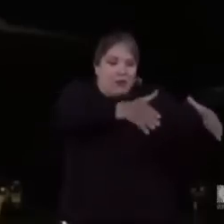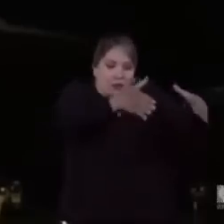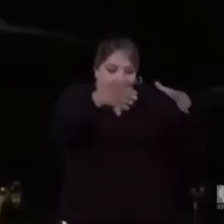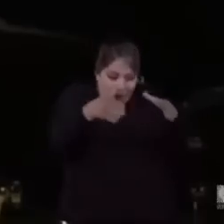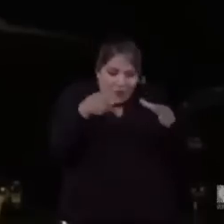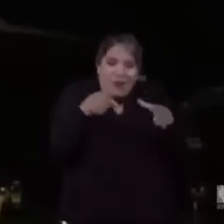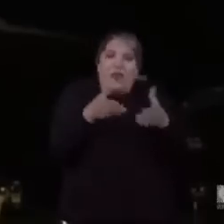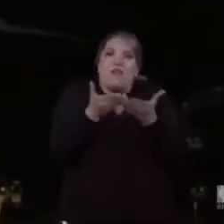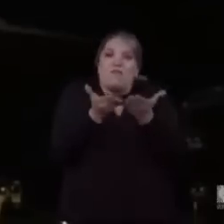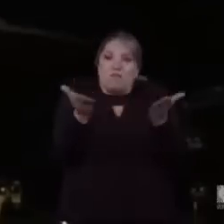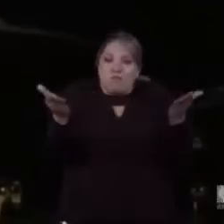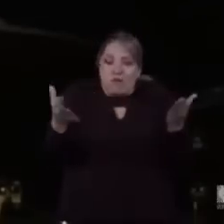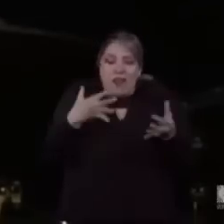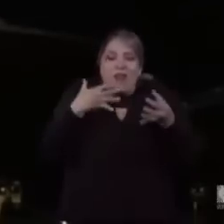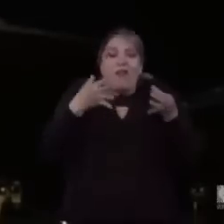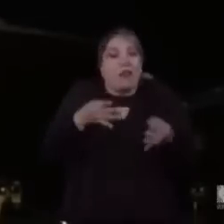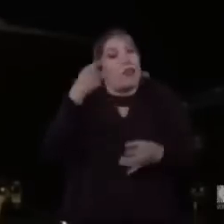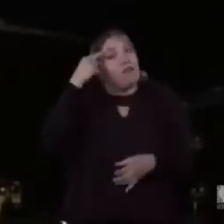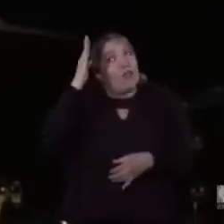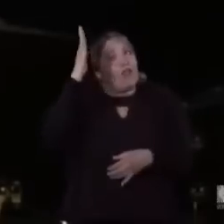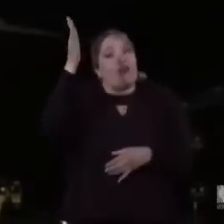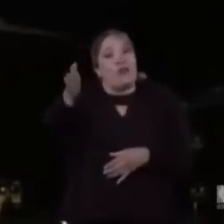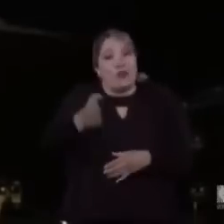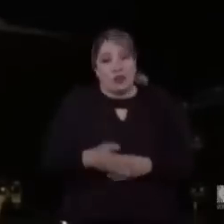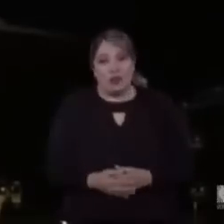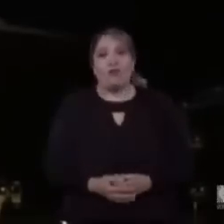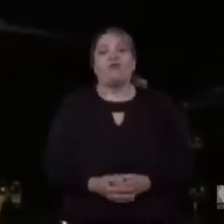presentes, jóvenes de la verdad y del futuro.